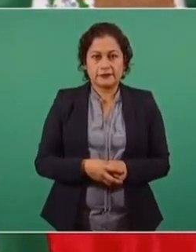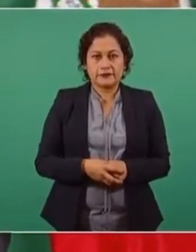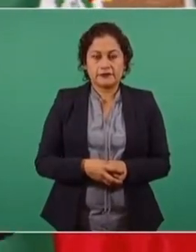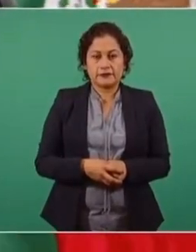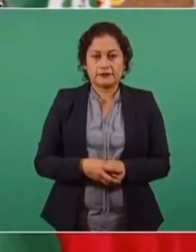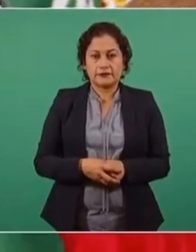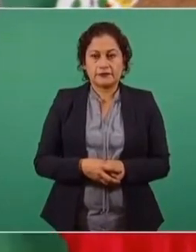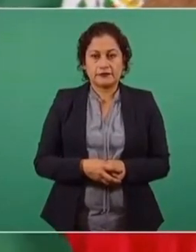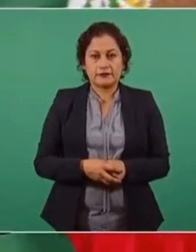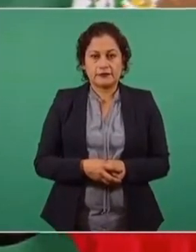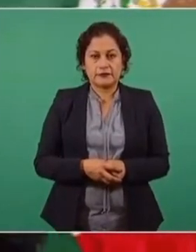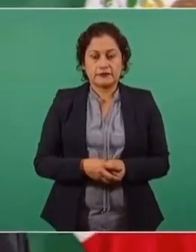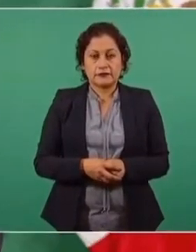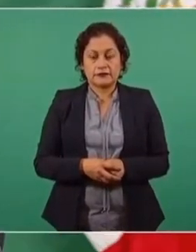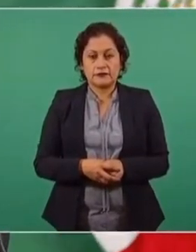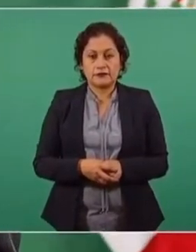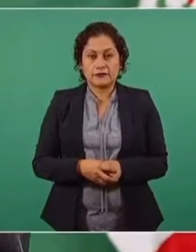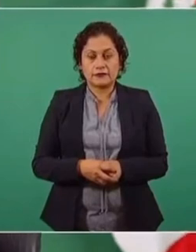Solo,